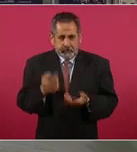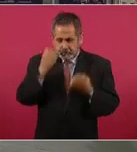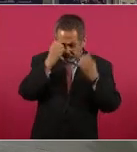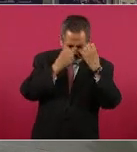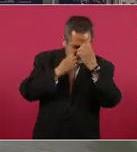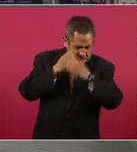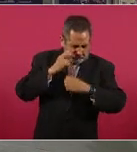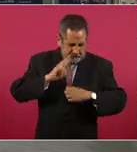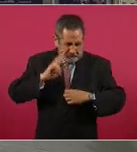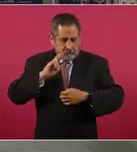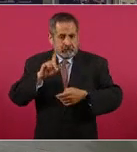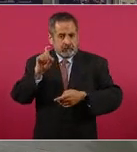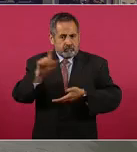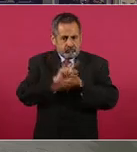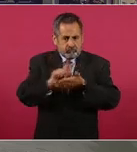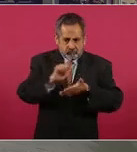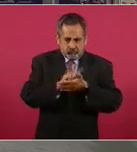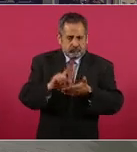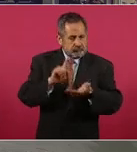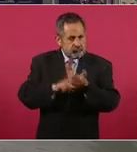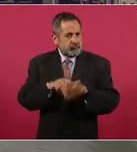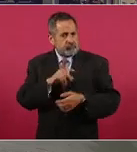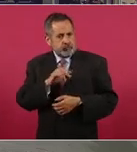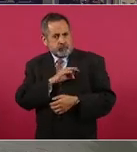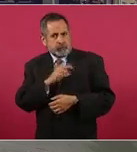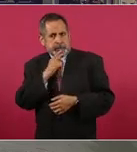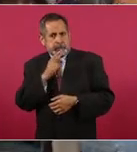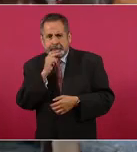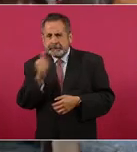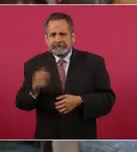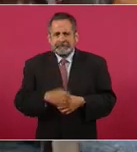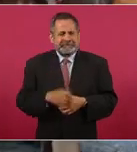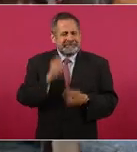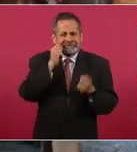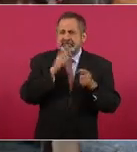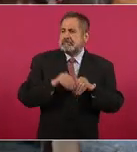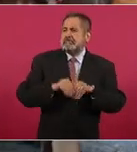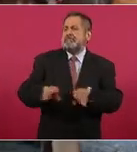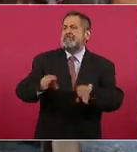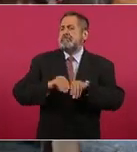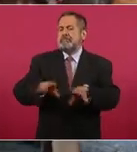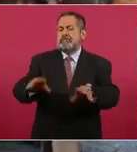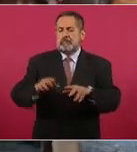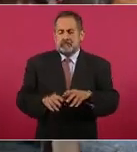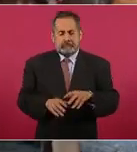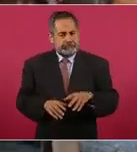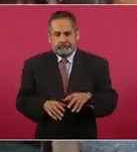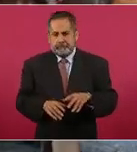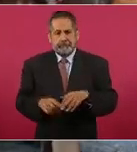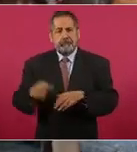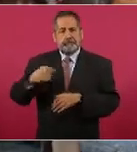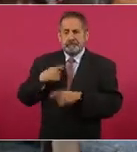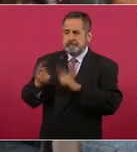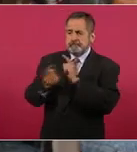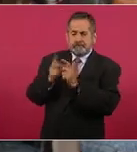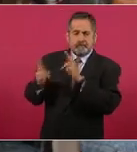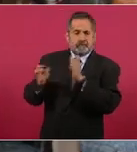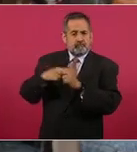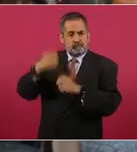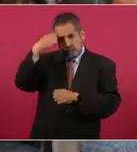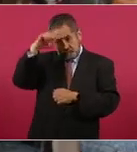análisis previo de la calidad de esta agua. Y antes de venir aquí estuve yo con un experto en el tema